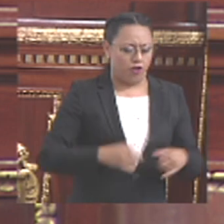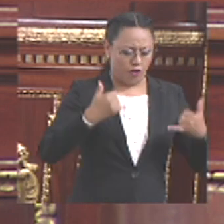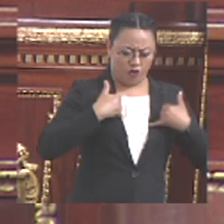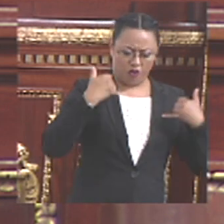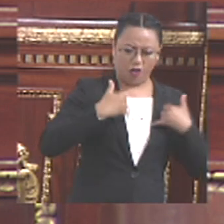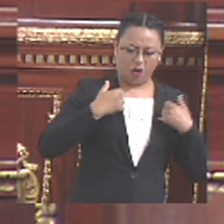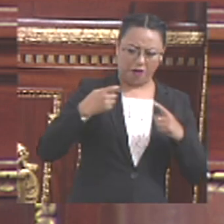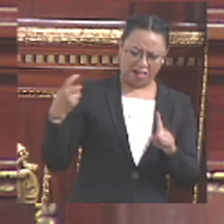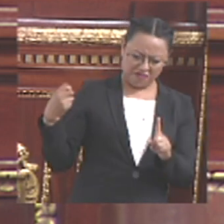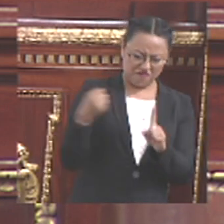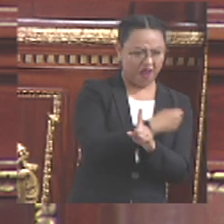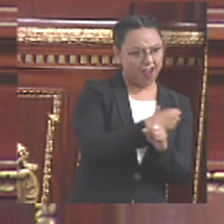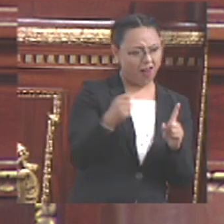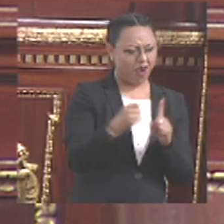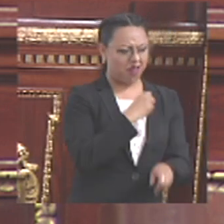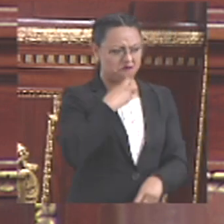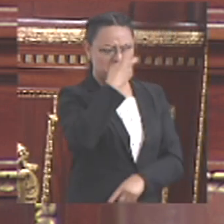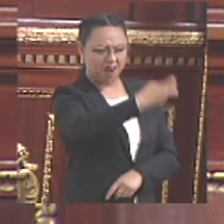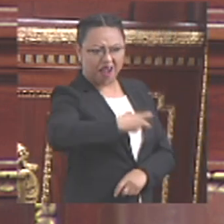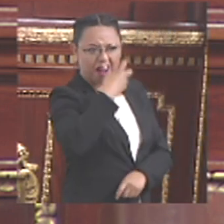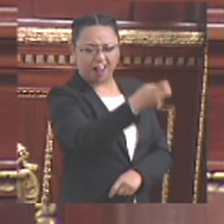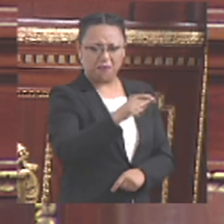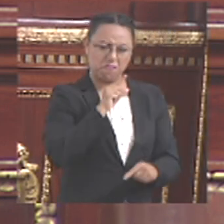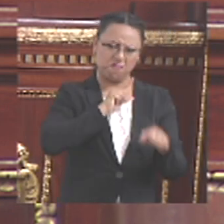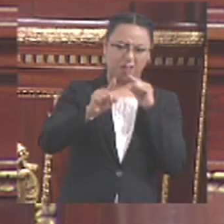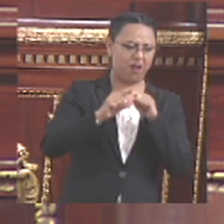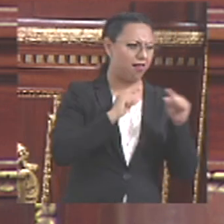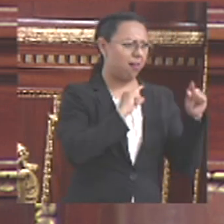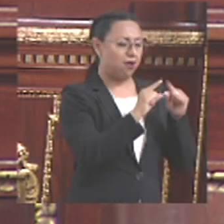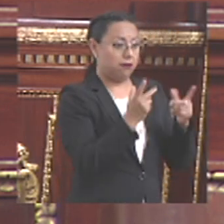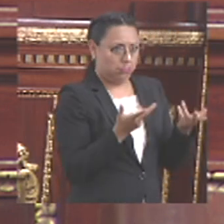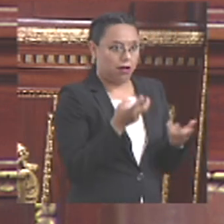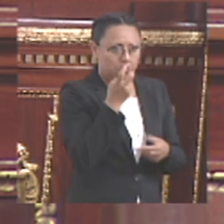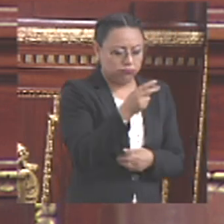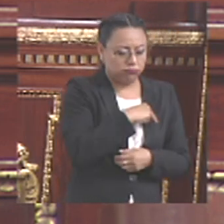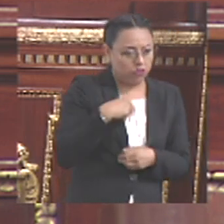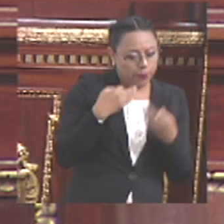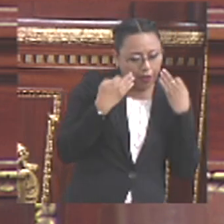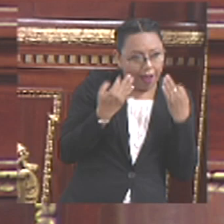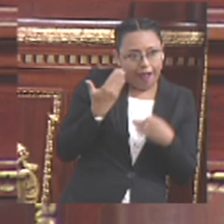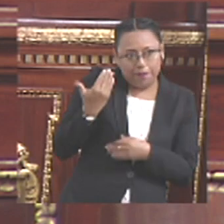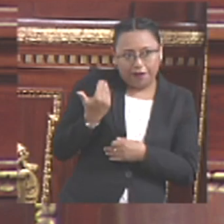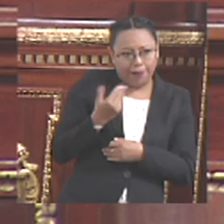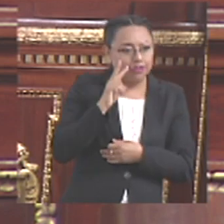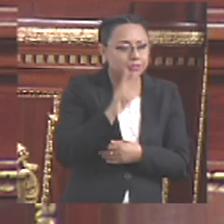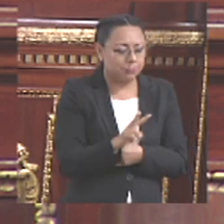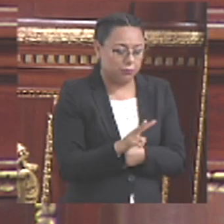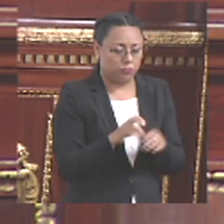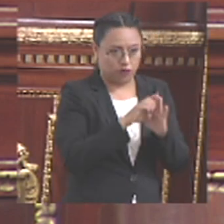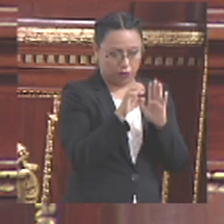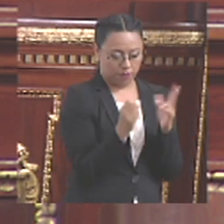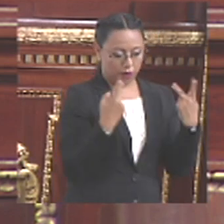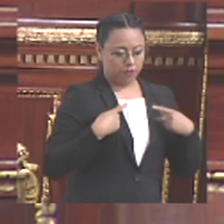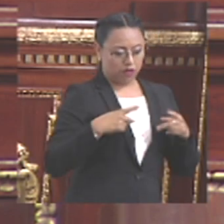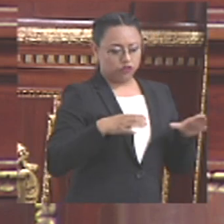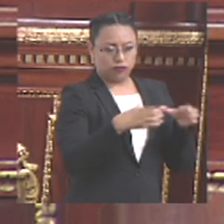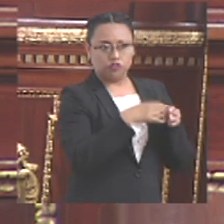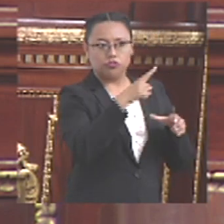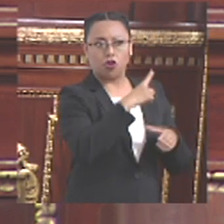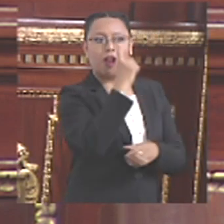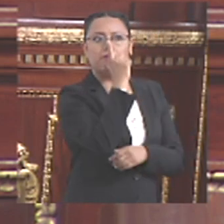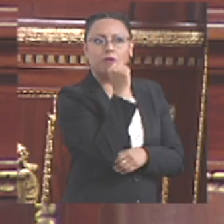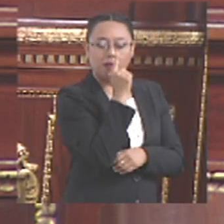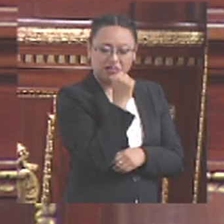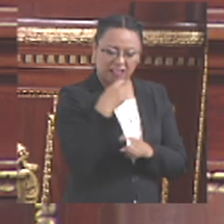gran indiferencia. Lo vimos hace unos días como personal de la policía del sector San Ángel golpeaba a unos